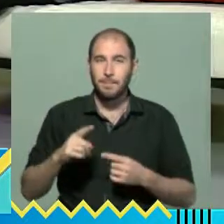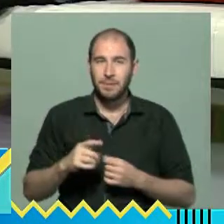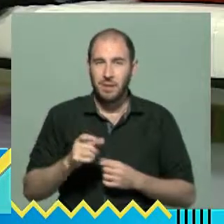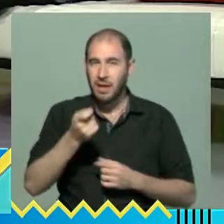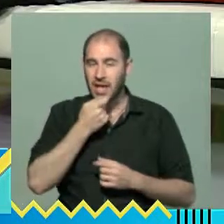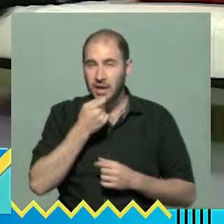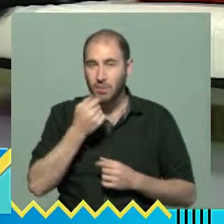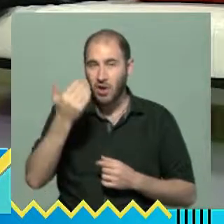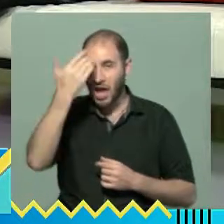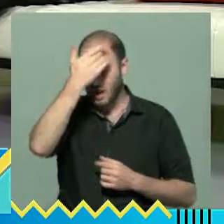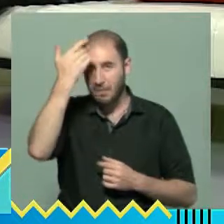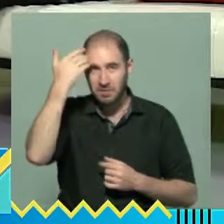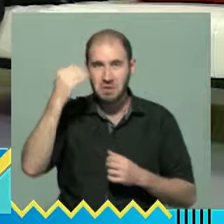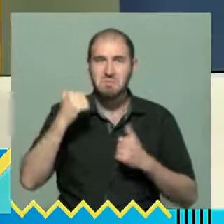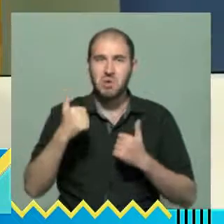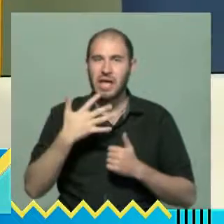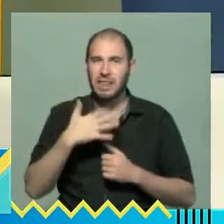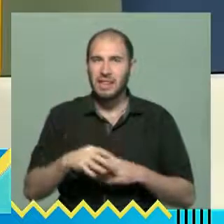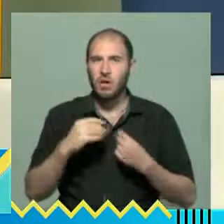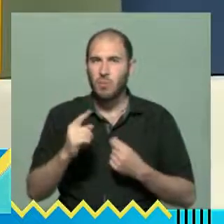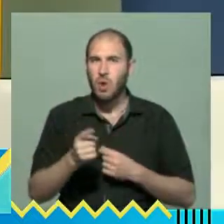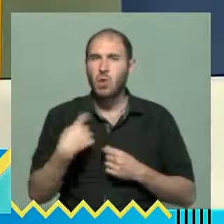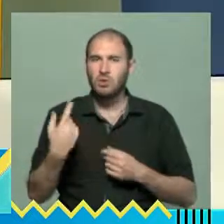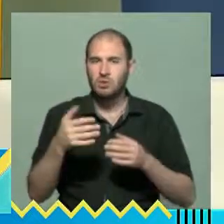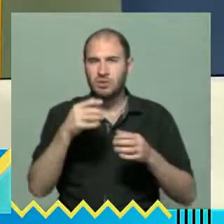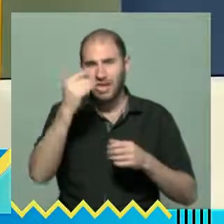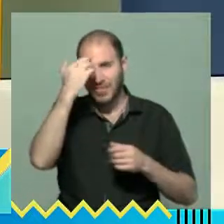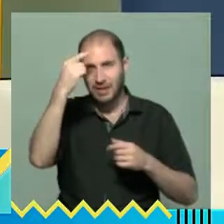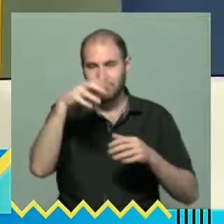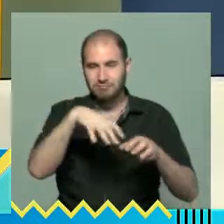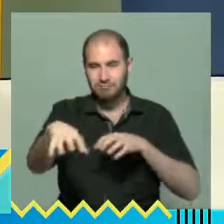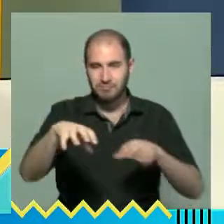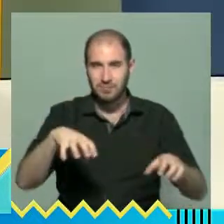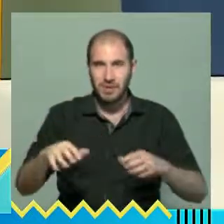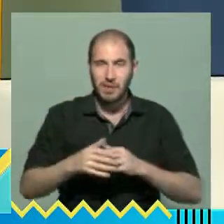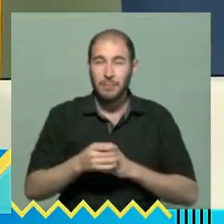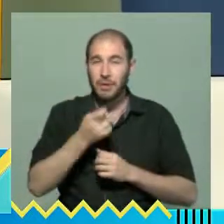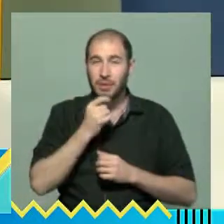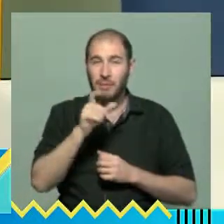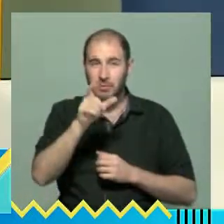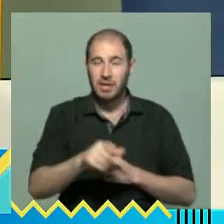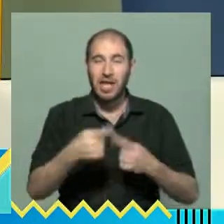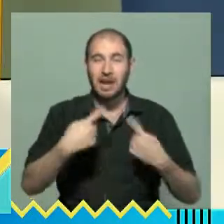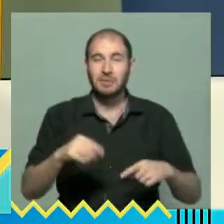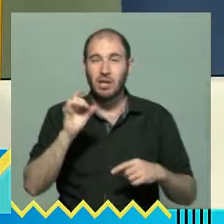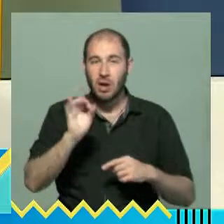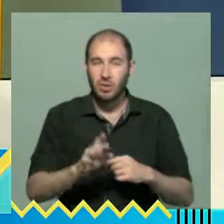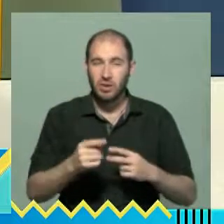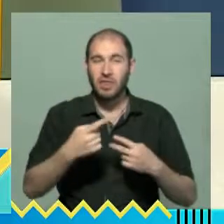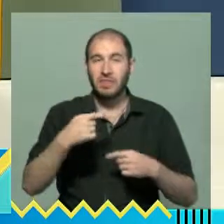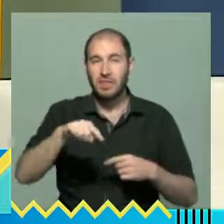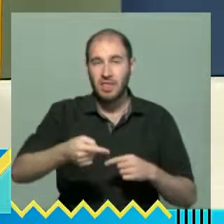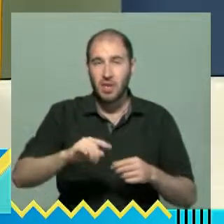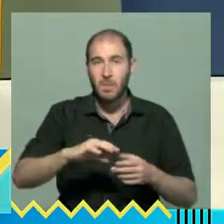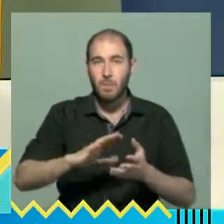ejemplo de los hemisferios es estupendo para entender cómo nosotros segmentamos las realidades. Bien dicen que cuando uno la única herramienta que tiene es un destornillador, a